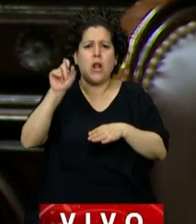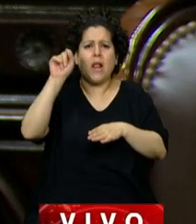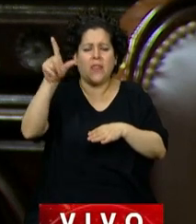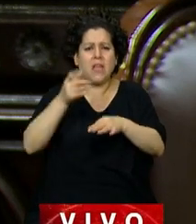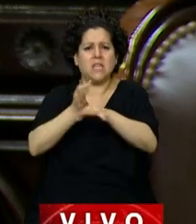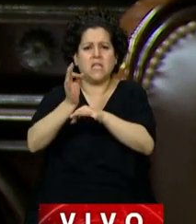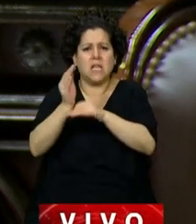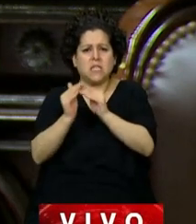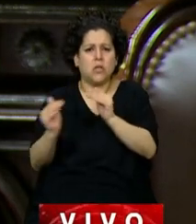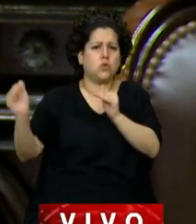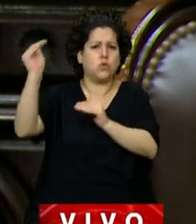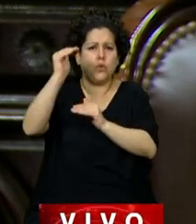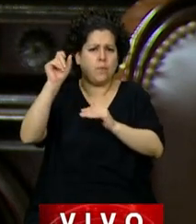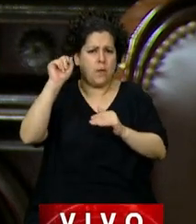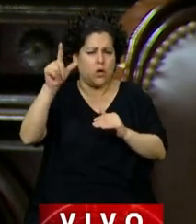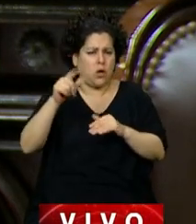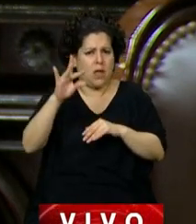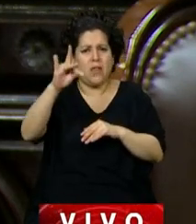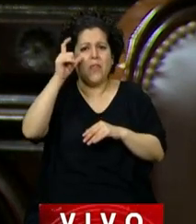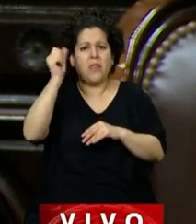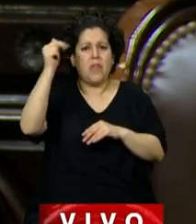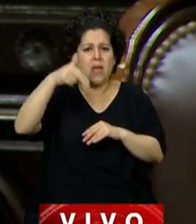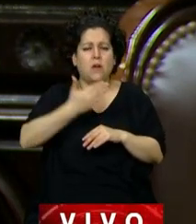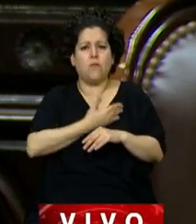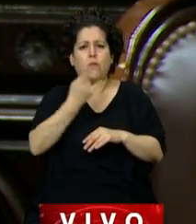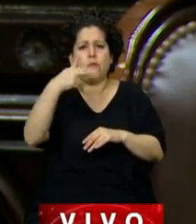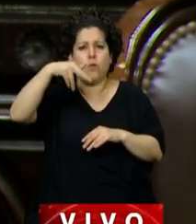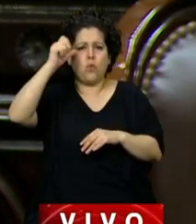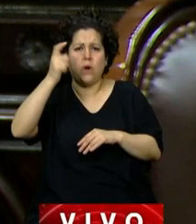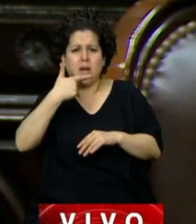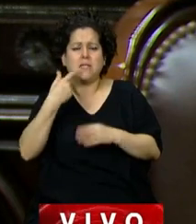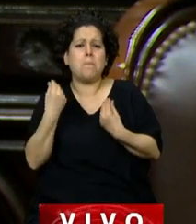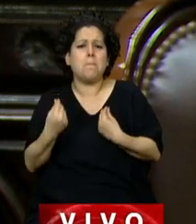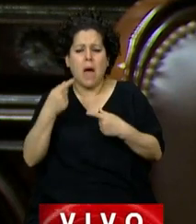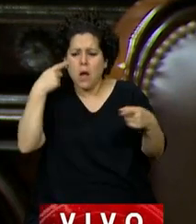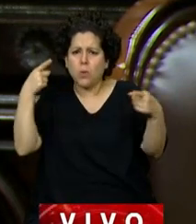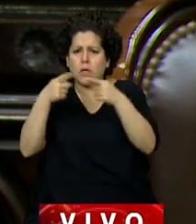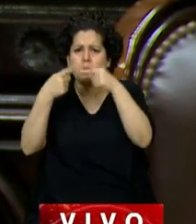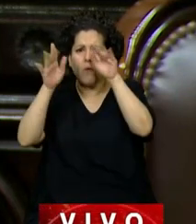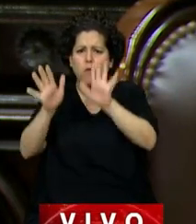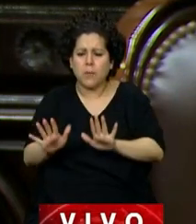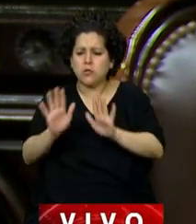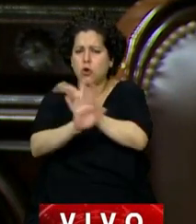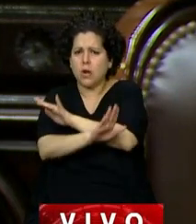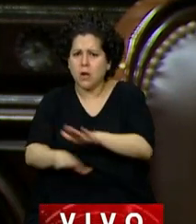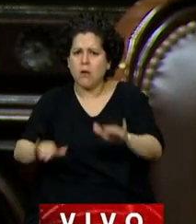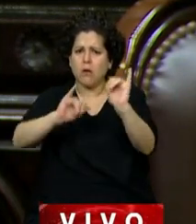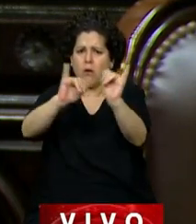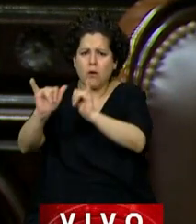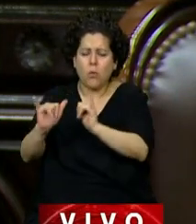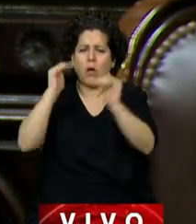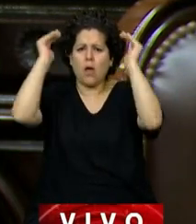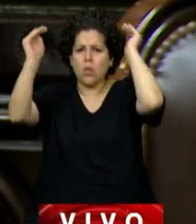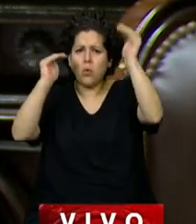Superior CRES de Dean Funes, un centro educativo destinado a la formación de jóvenes y adultos del norte de